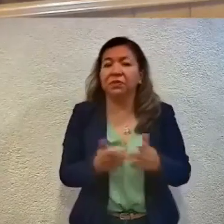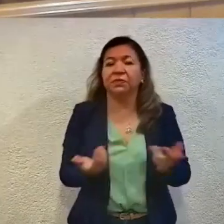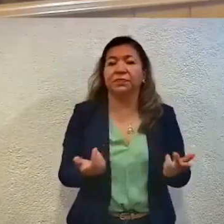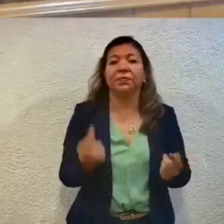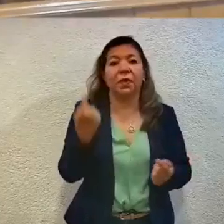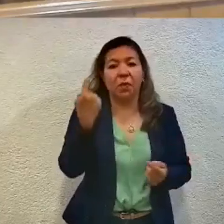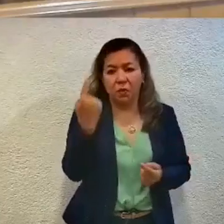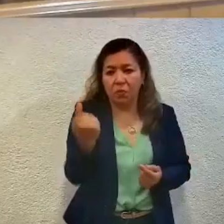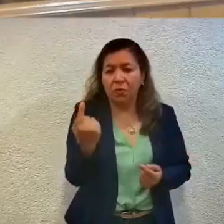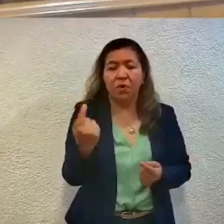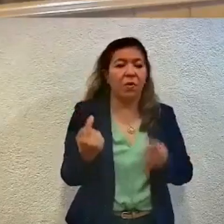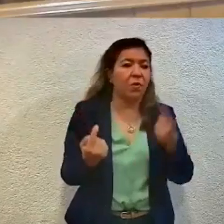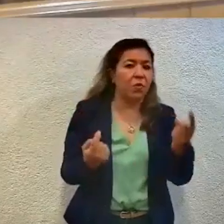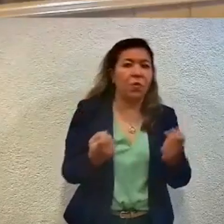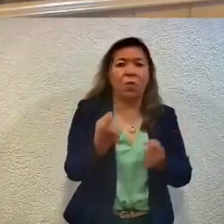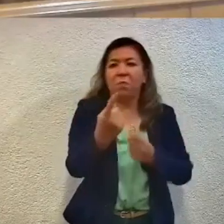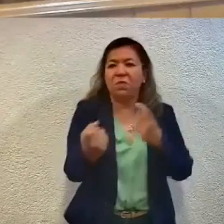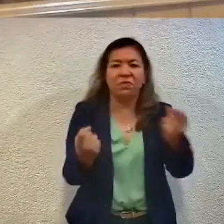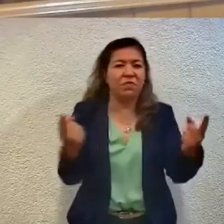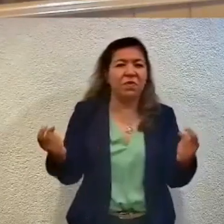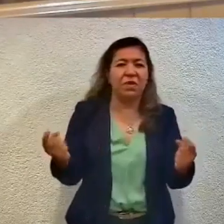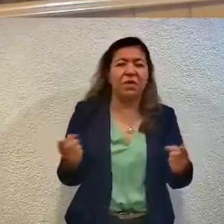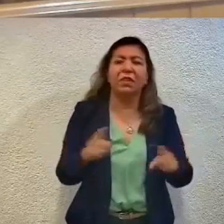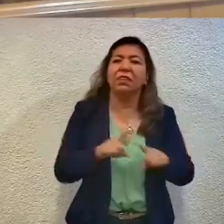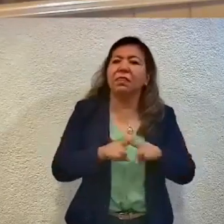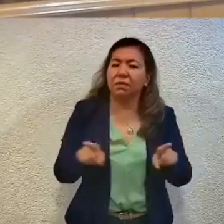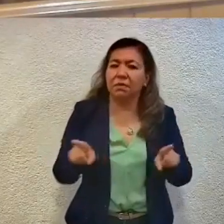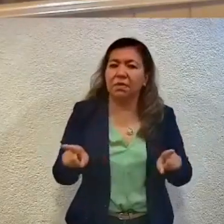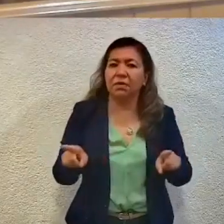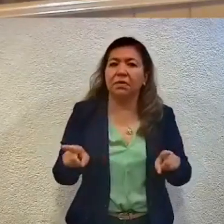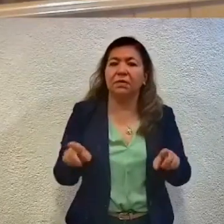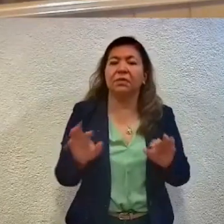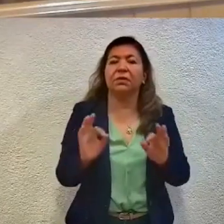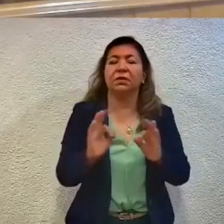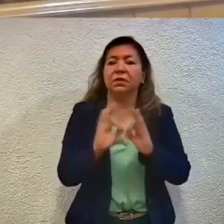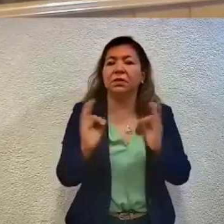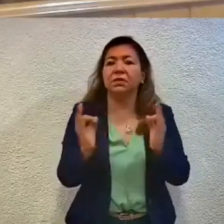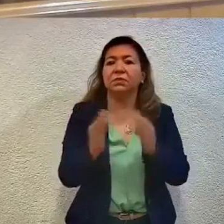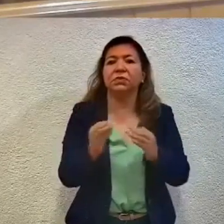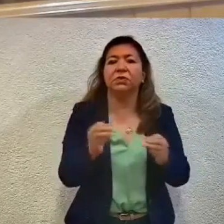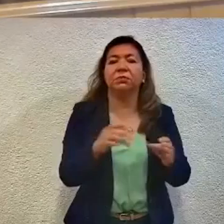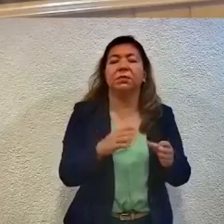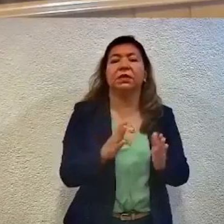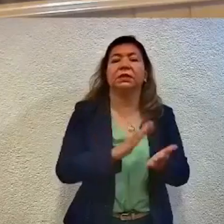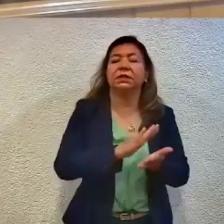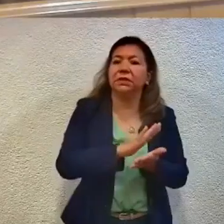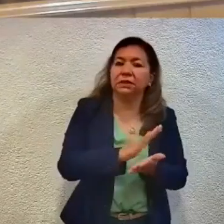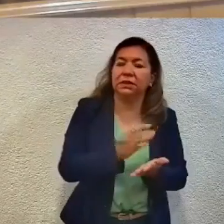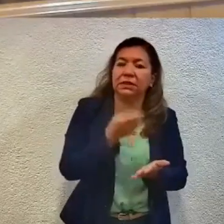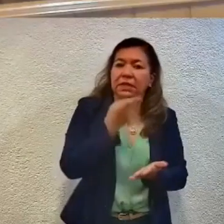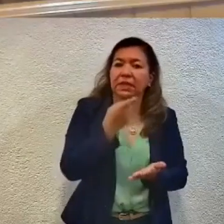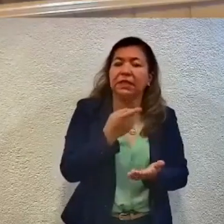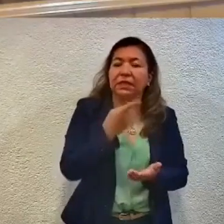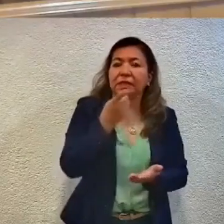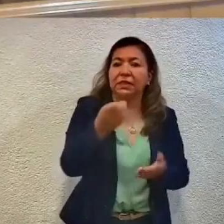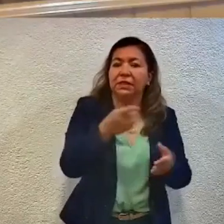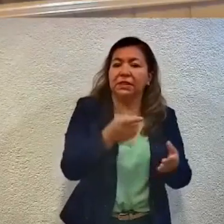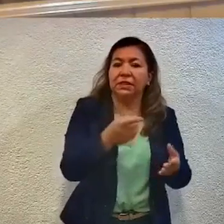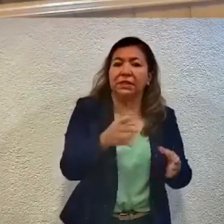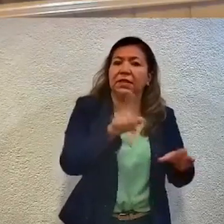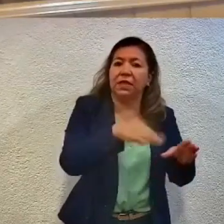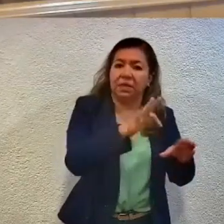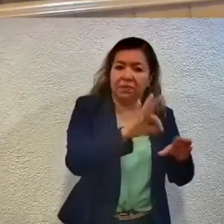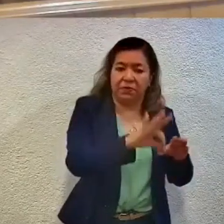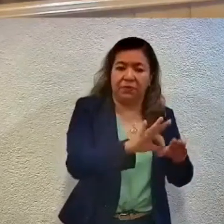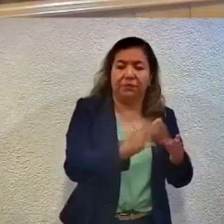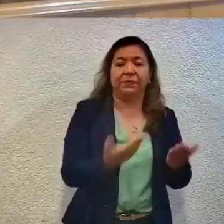único, aislado o fueron varios hechos con la finalidad de saber la transferencia de esa actividad en el resultado de la votación. Contrario a